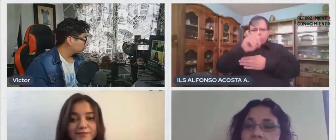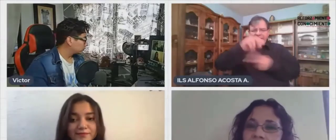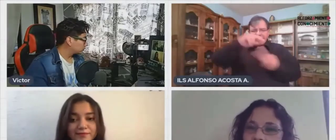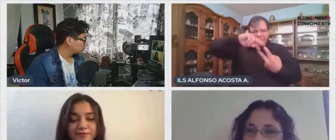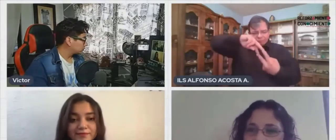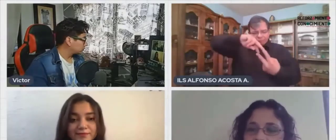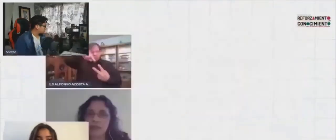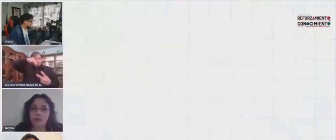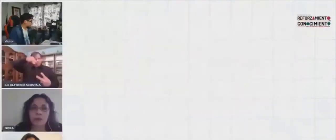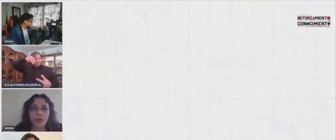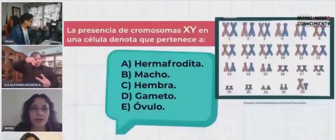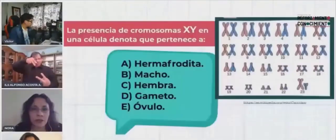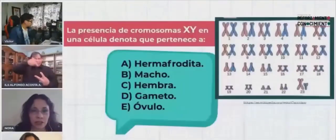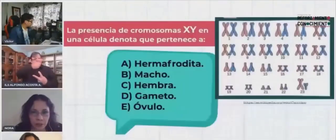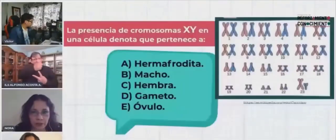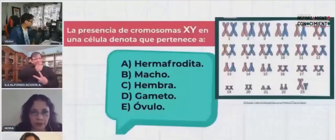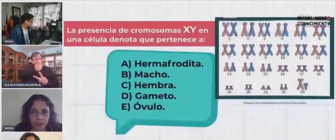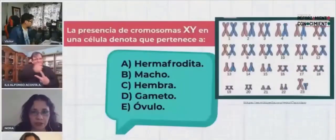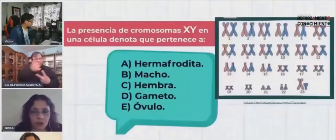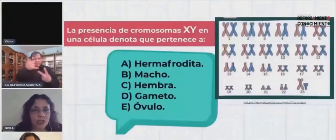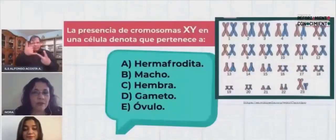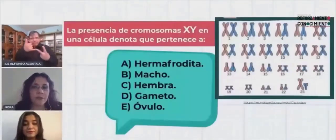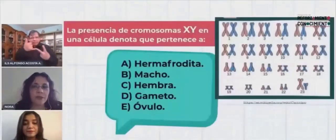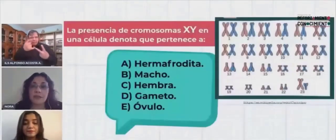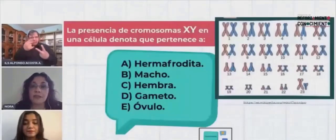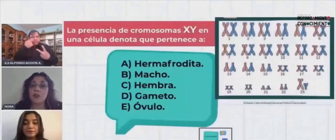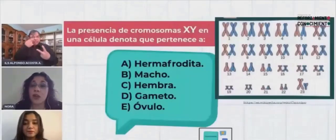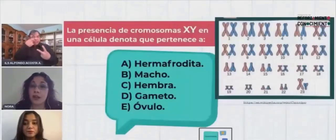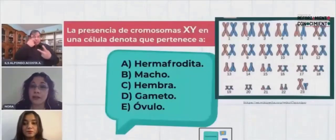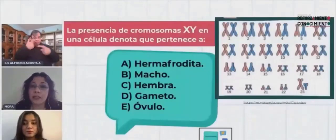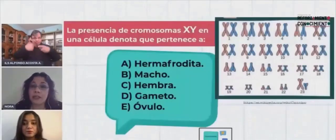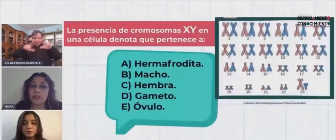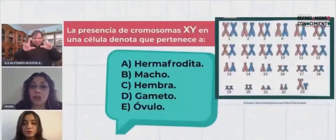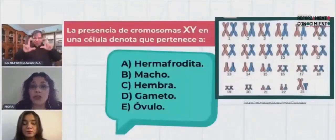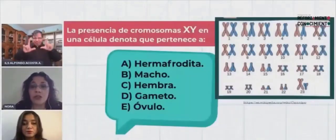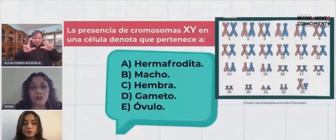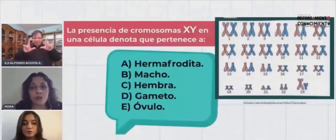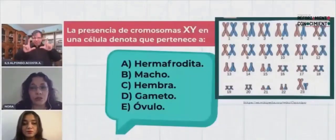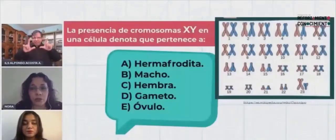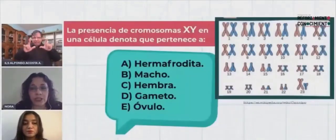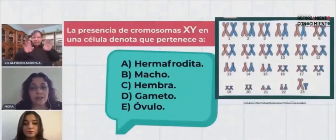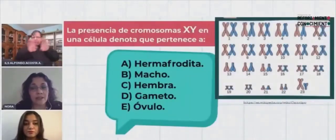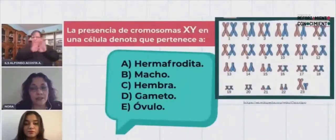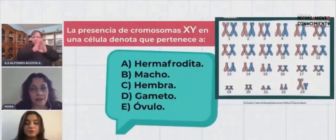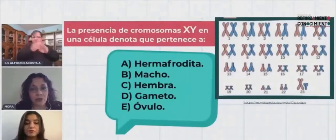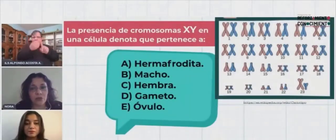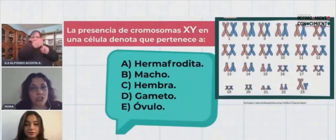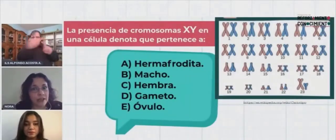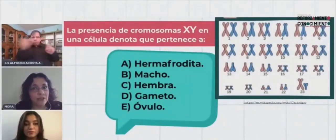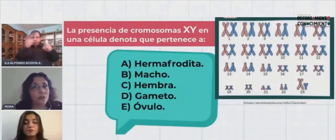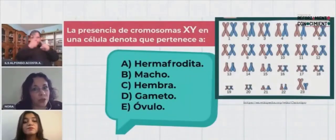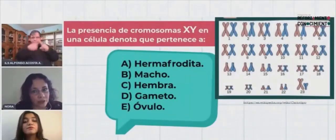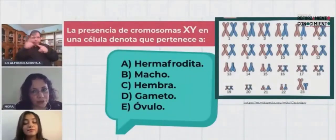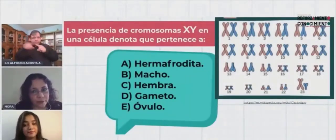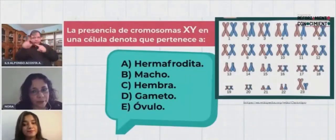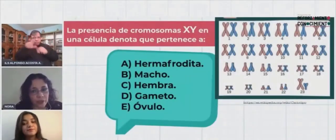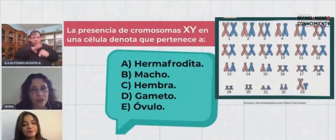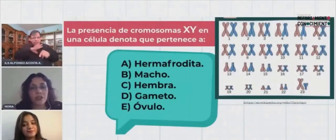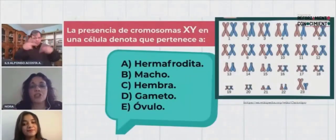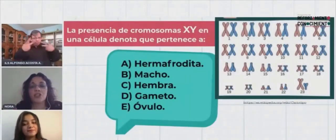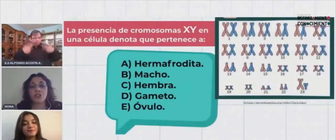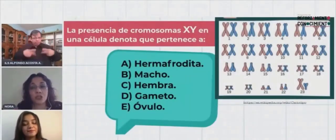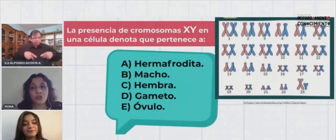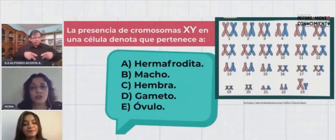En la imagen tenemos un cariotipo, que es una representación gráfica de todos los cromosomas que tenemos los seres humanos.